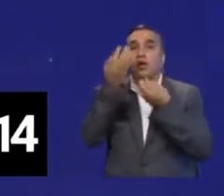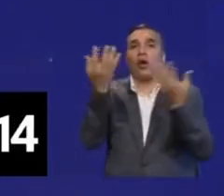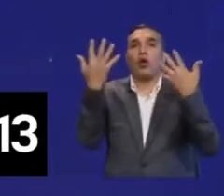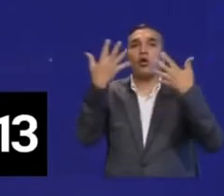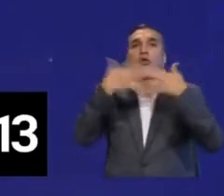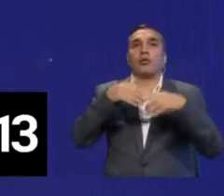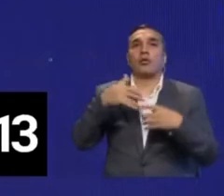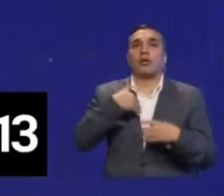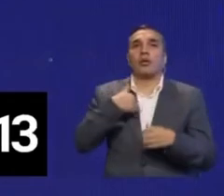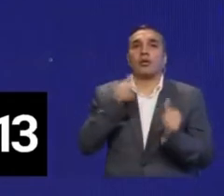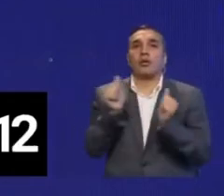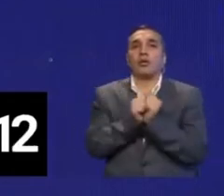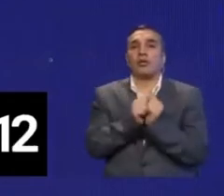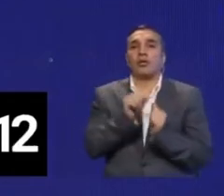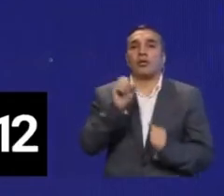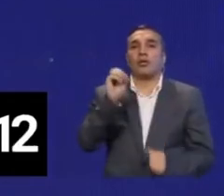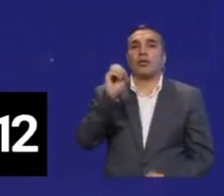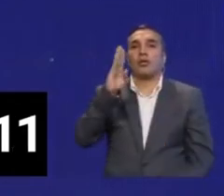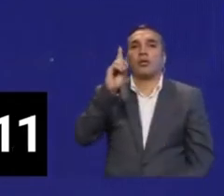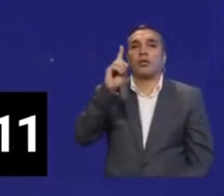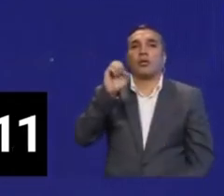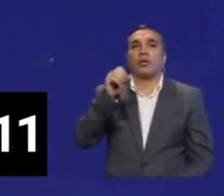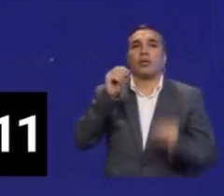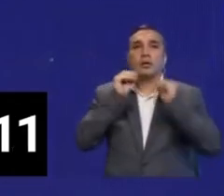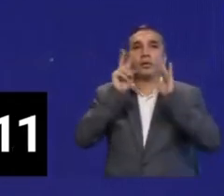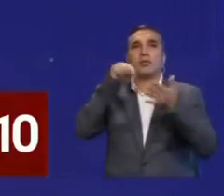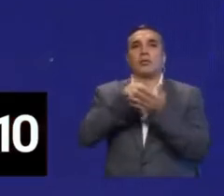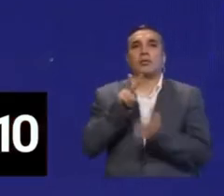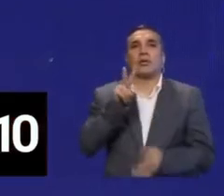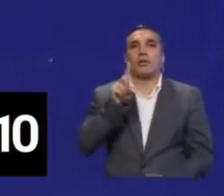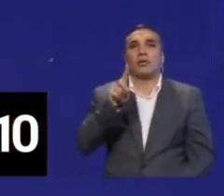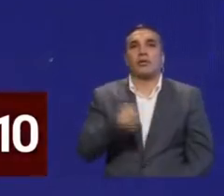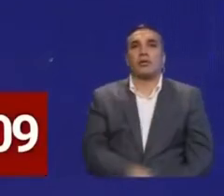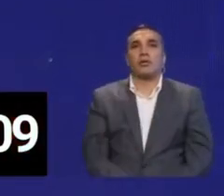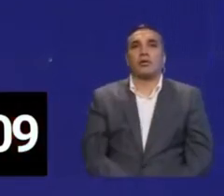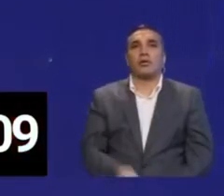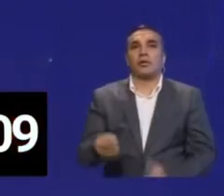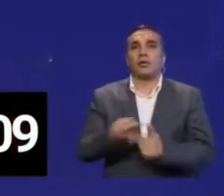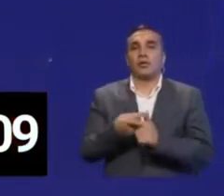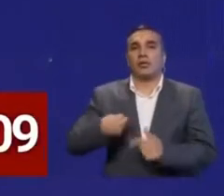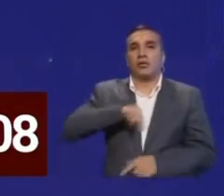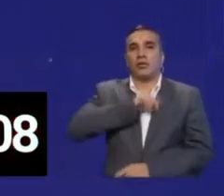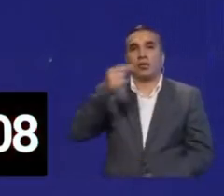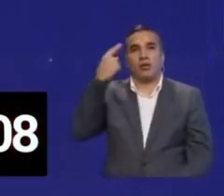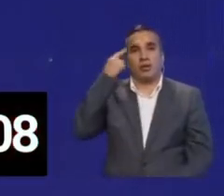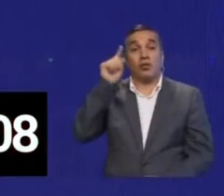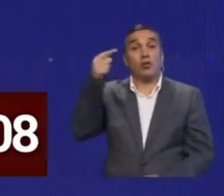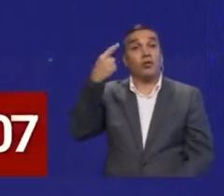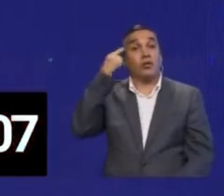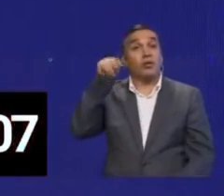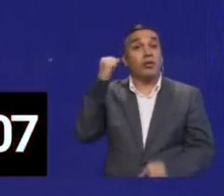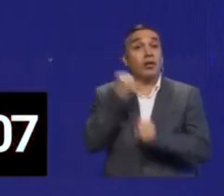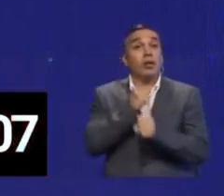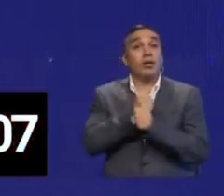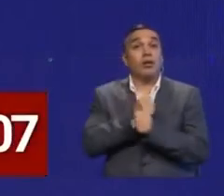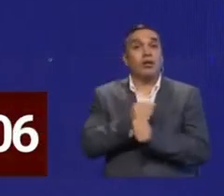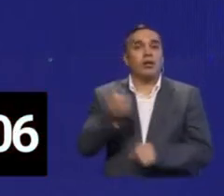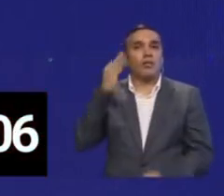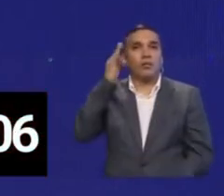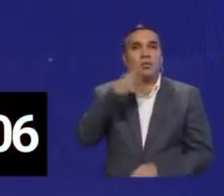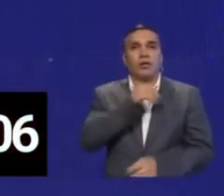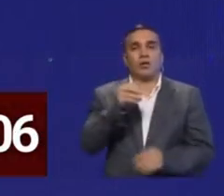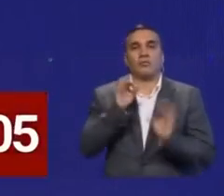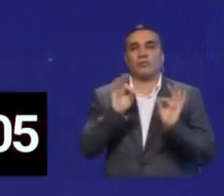automática que tendremos con la OCDE a partir de septiembre del 2021, que será nuestro gobierno, el gobierno del trabajo, el futuro y